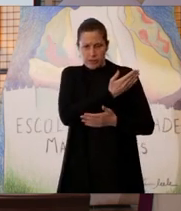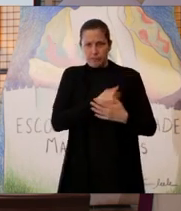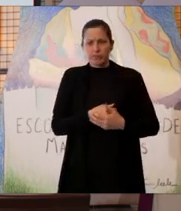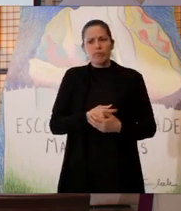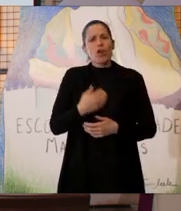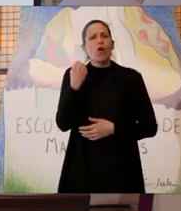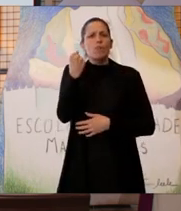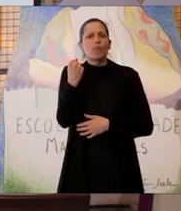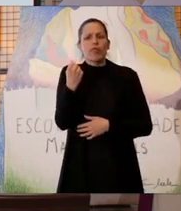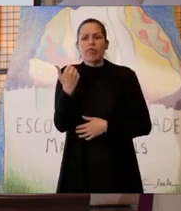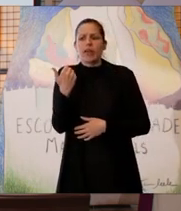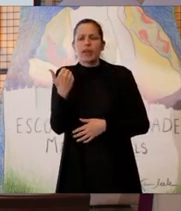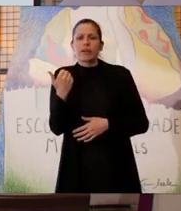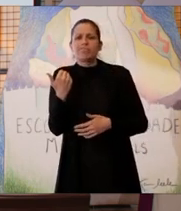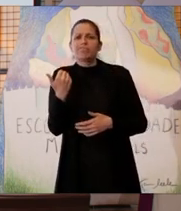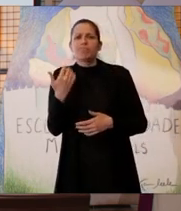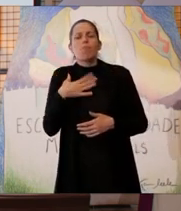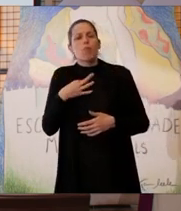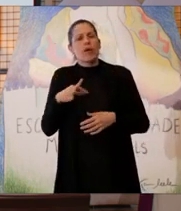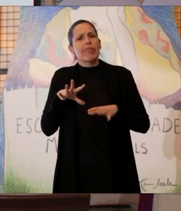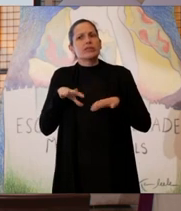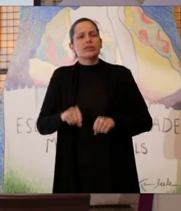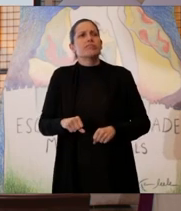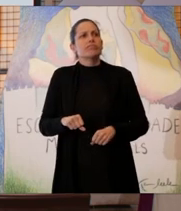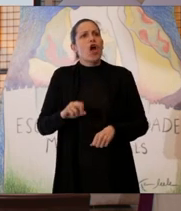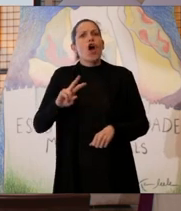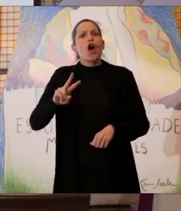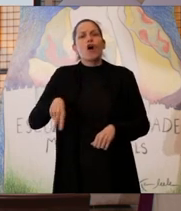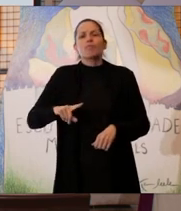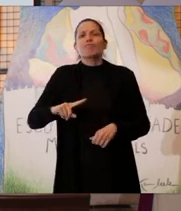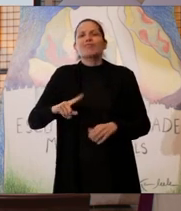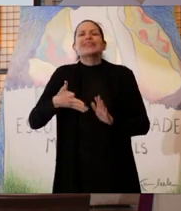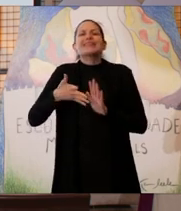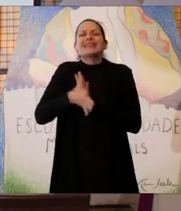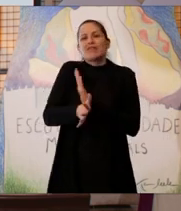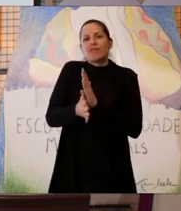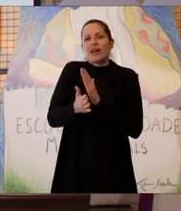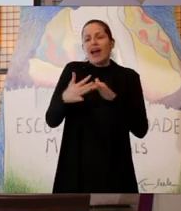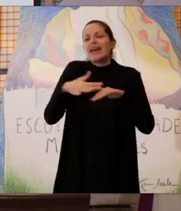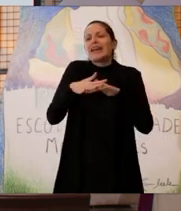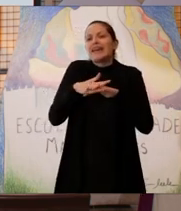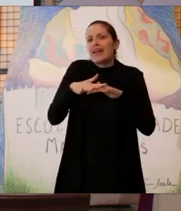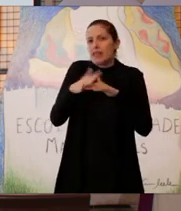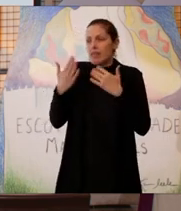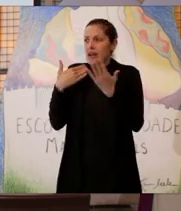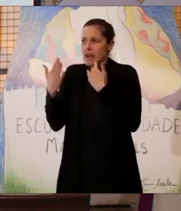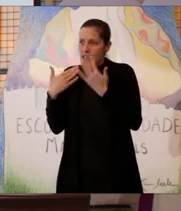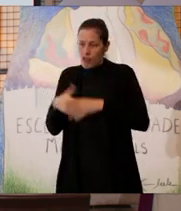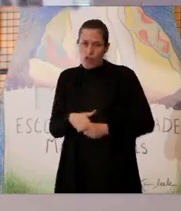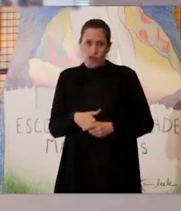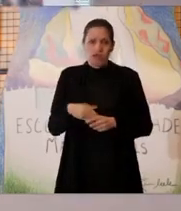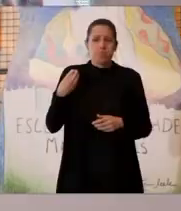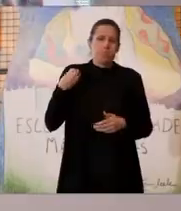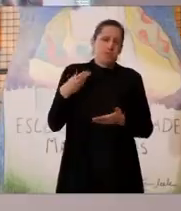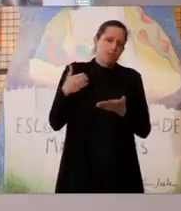y no es una esencia o una sustancia es una red de relaciones y esto lo hice en feminismo para principiantes citando